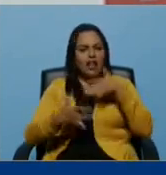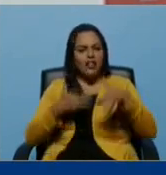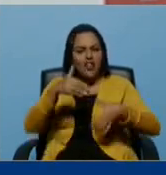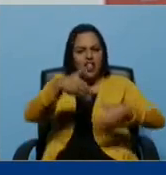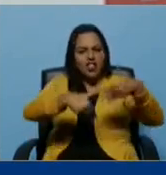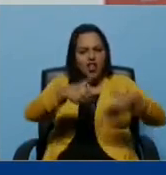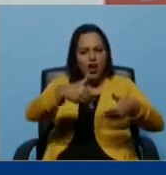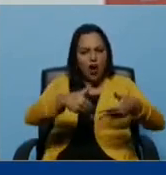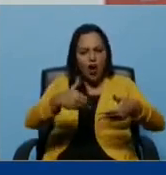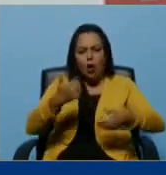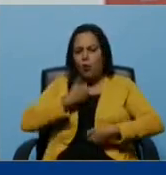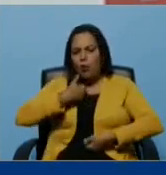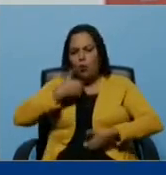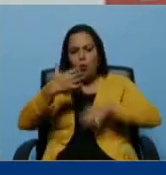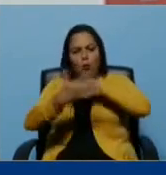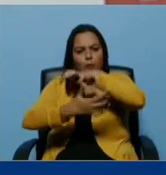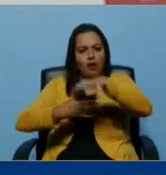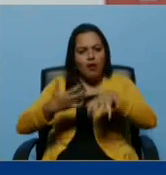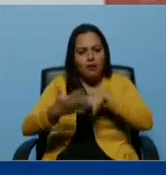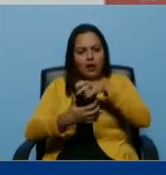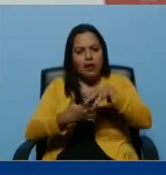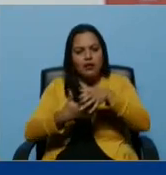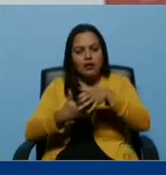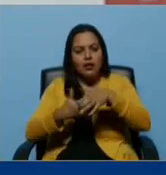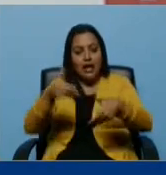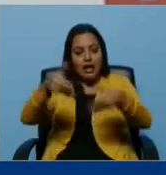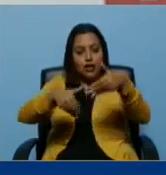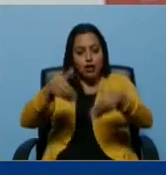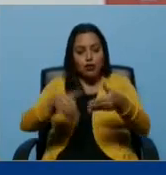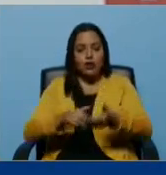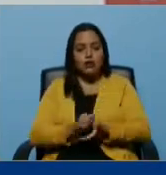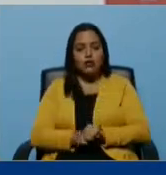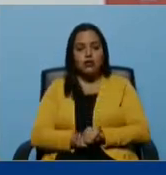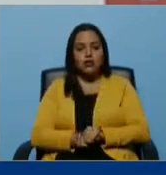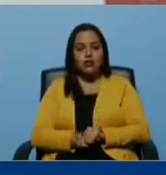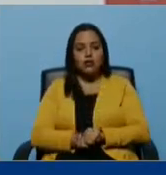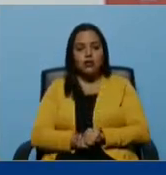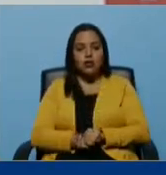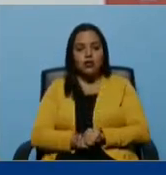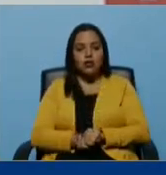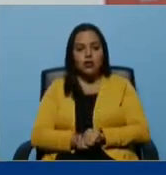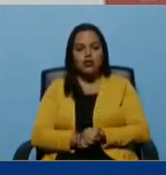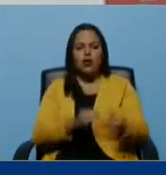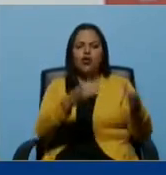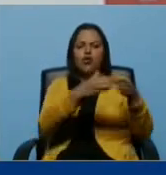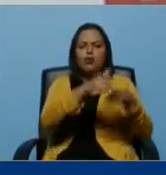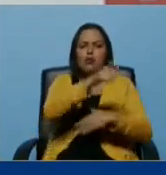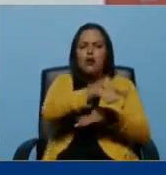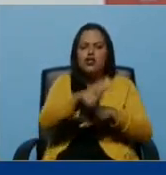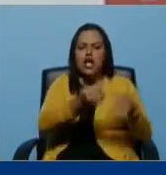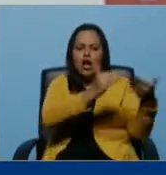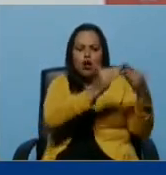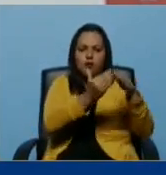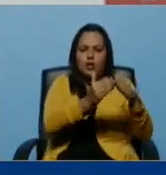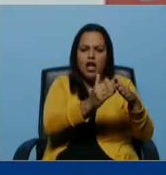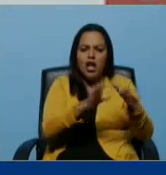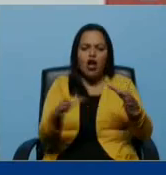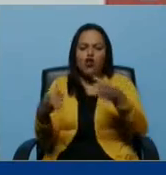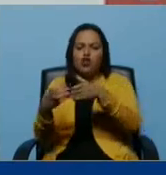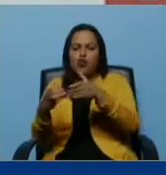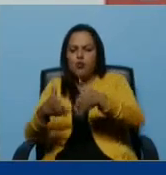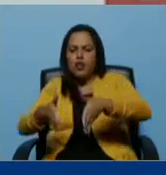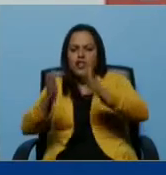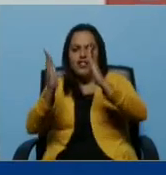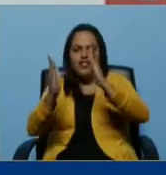cualquier conflicto de carácter electoral, sea de una asociación de vecinos, una junta de condominio,